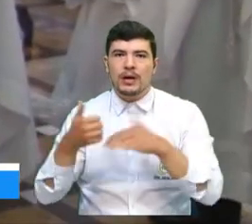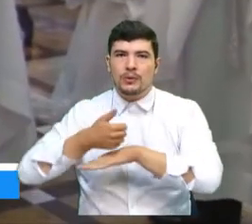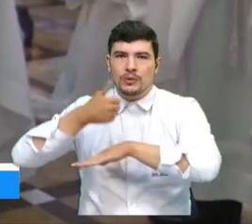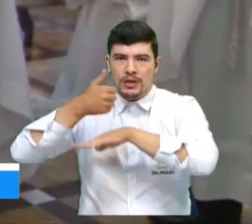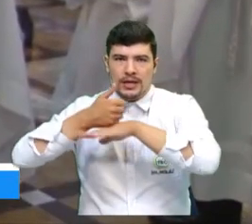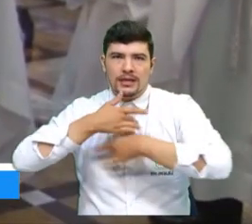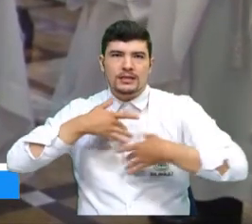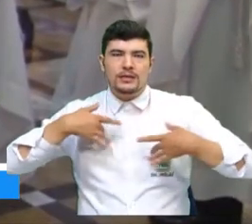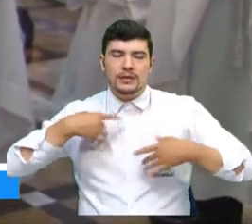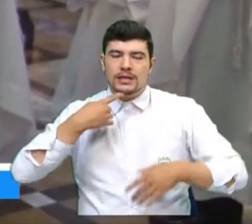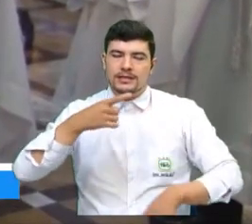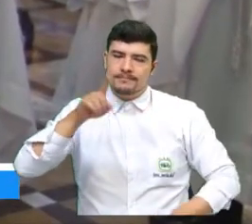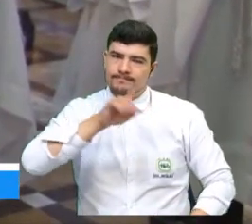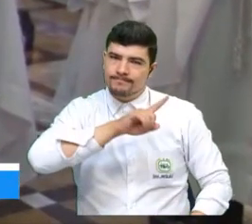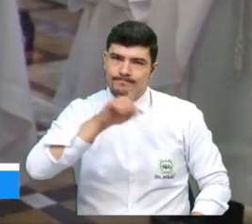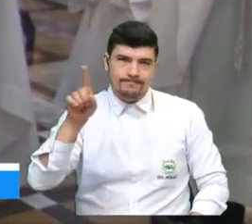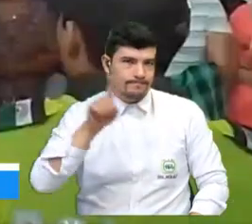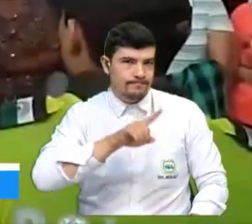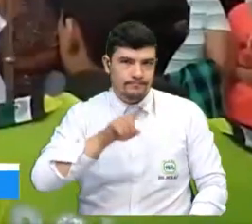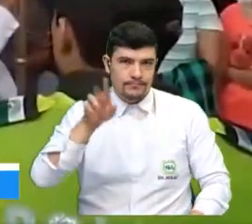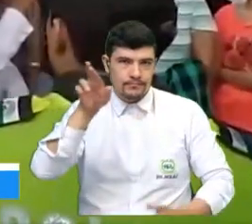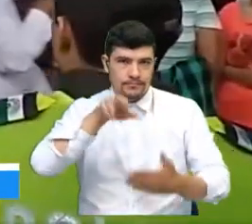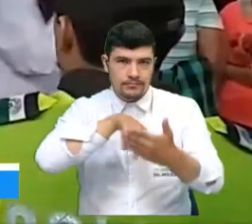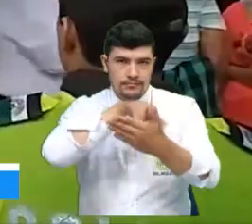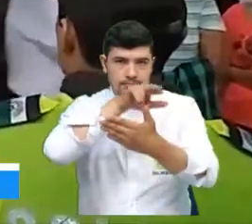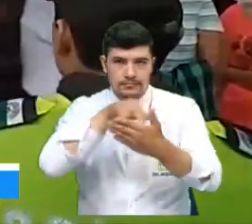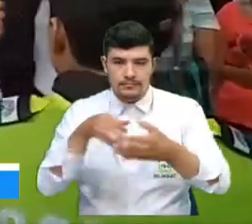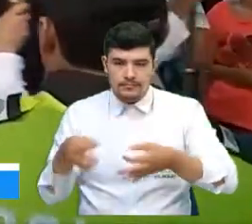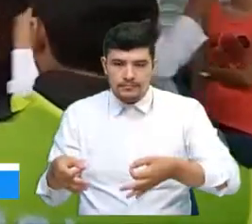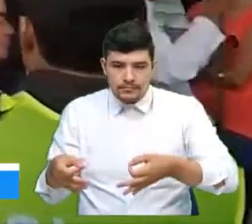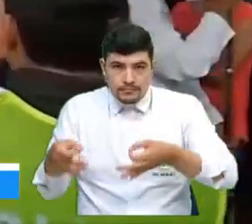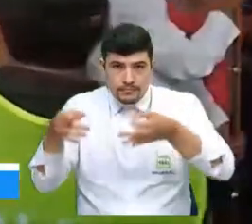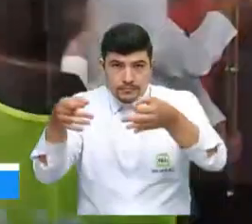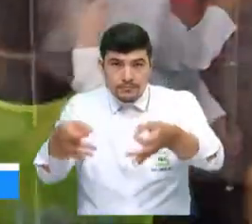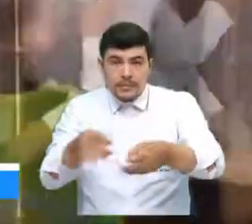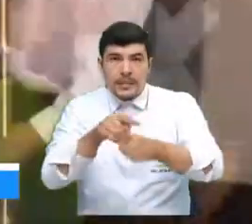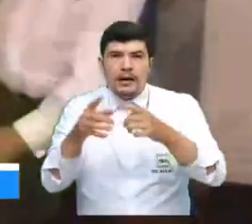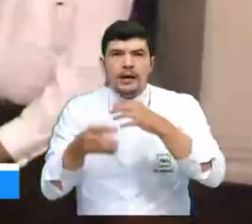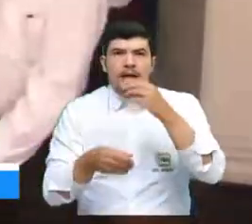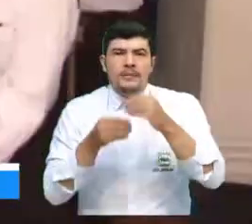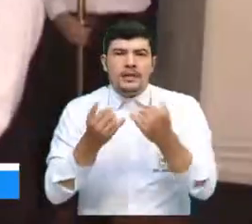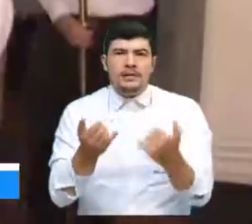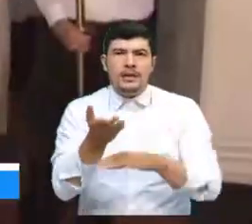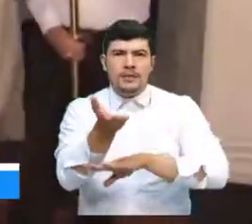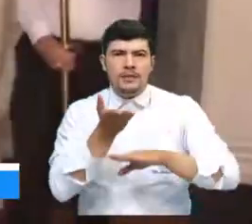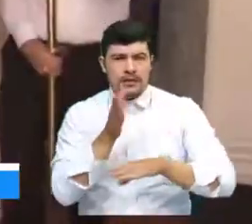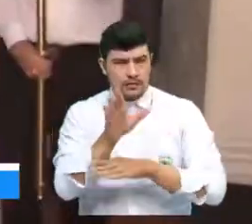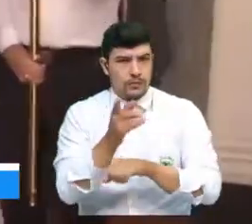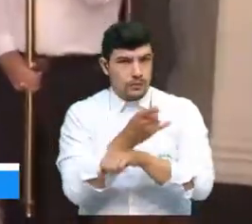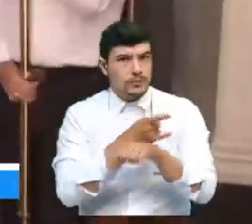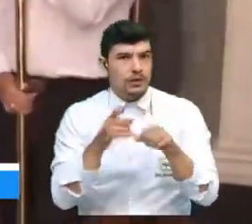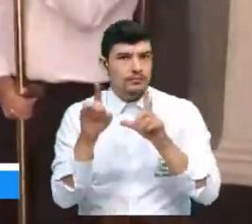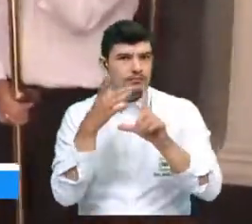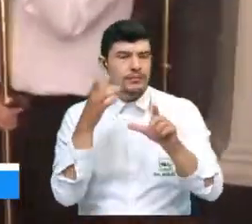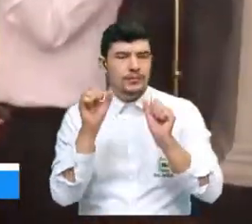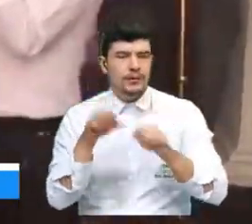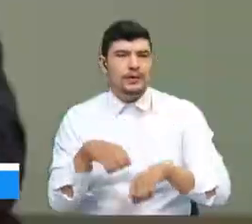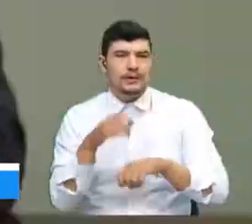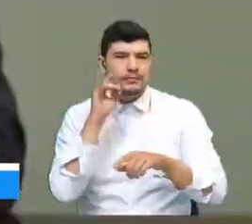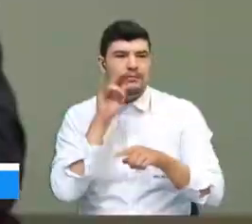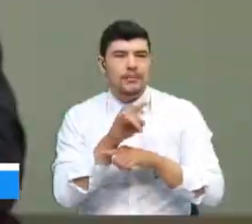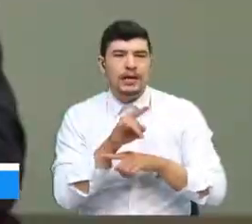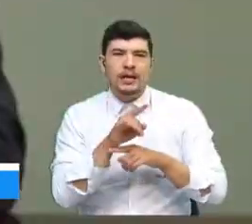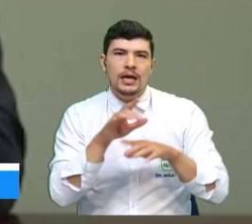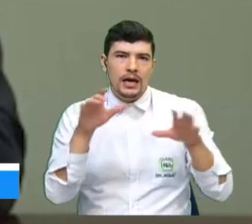que prescindir por ahora de ellas pide a los feligreses usar los medios digitales para seguir los actos religiosos o